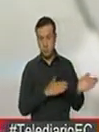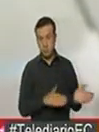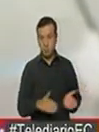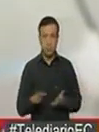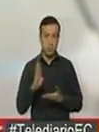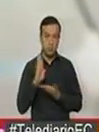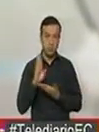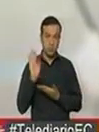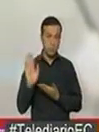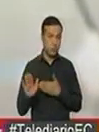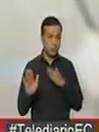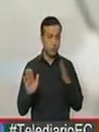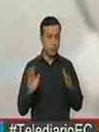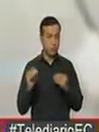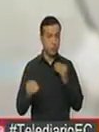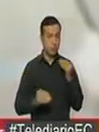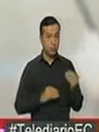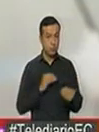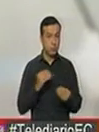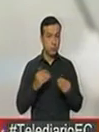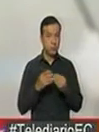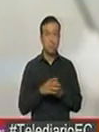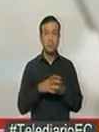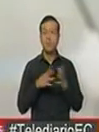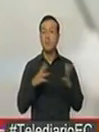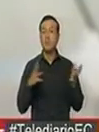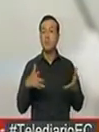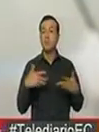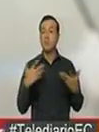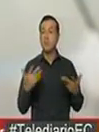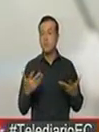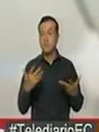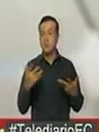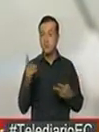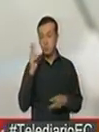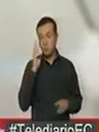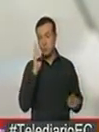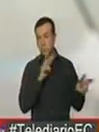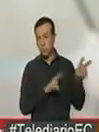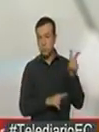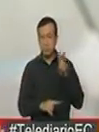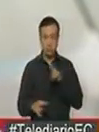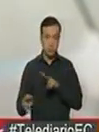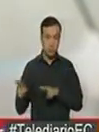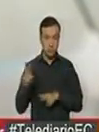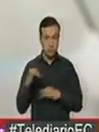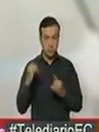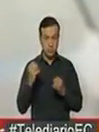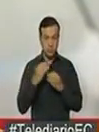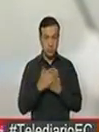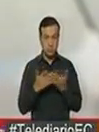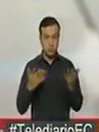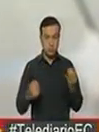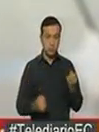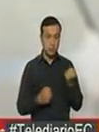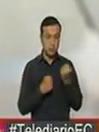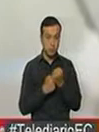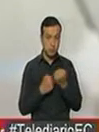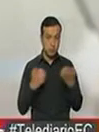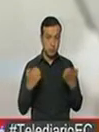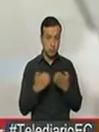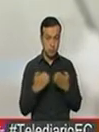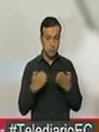y MSP se están desarrollando los mecanismos en el transcurso de este día para fortalecer los